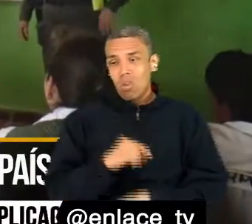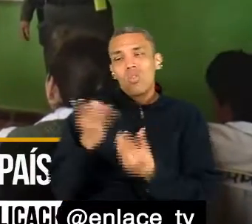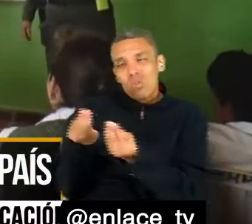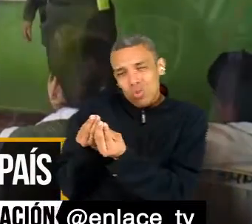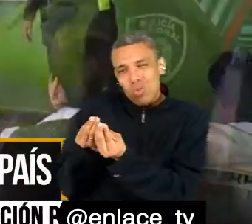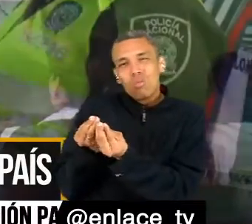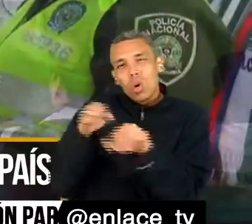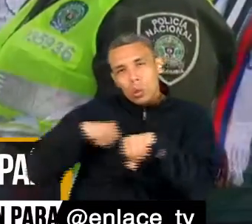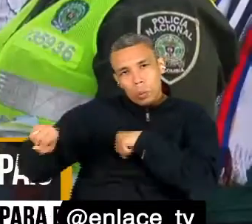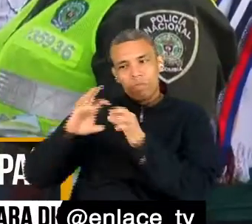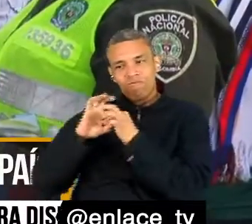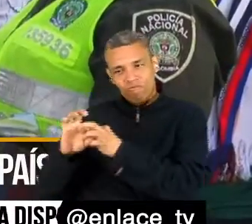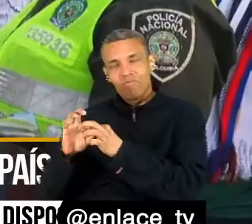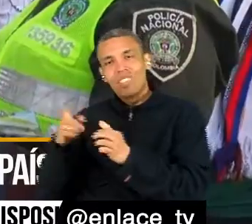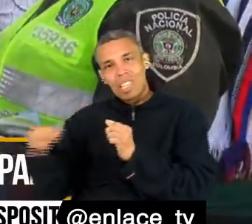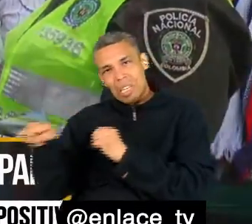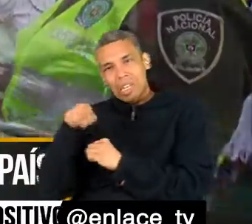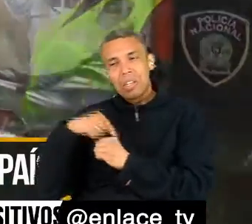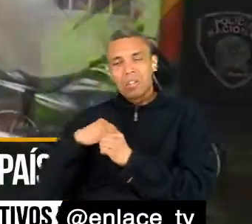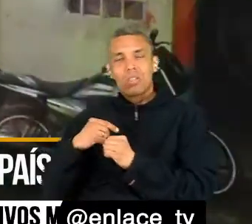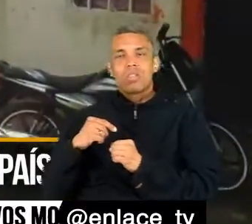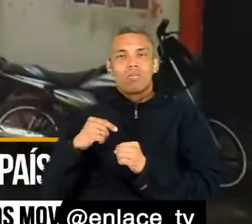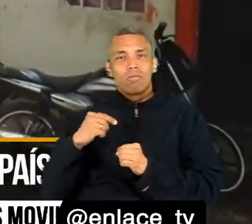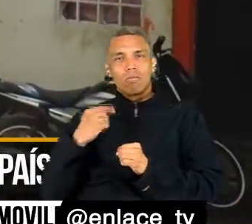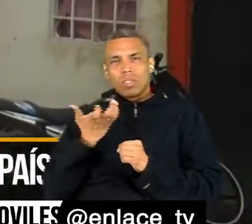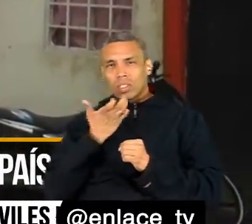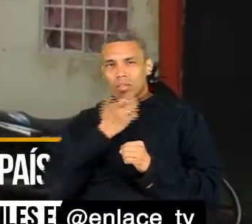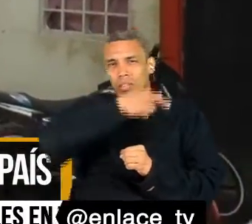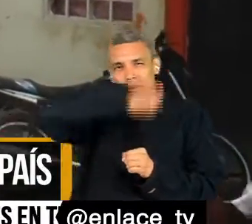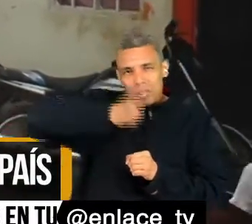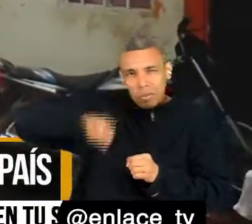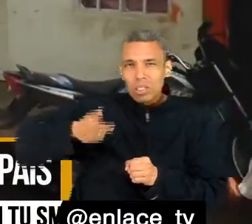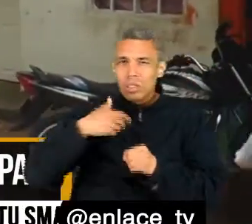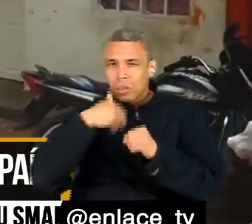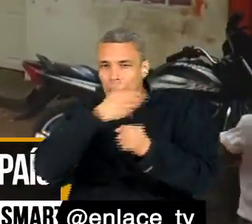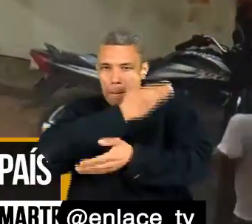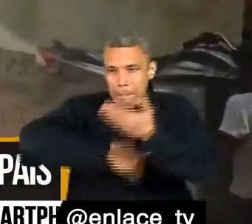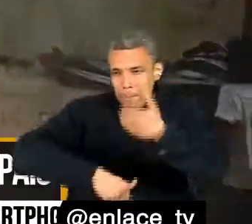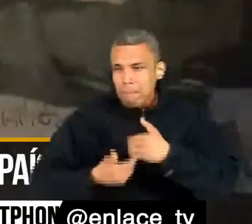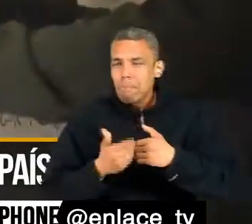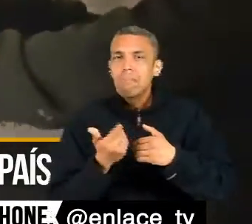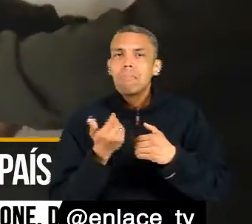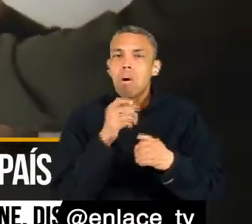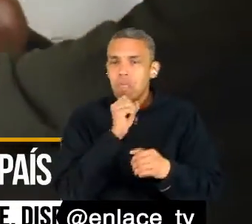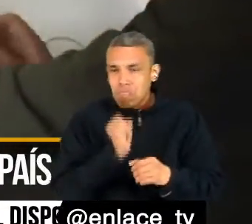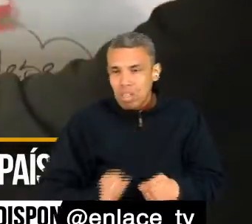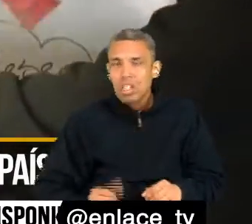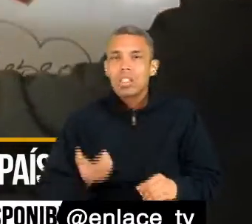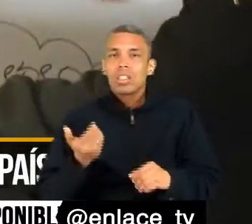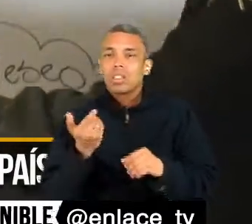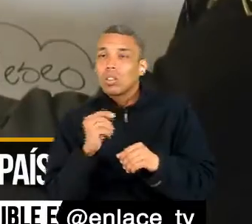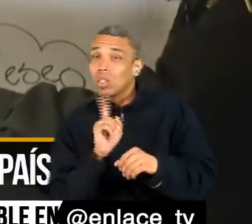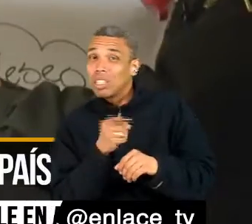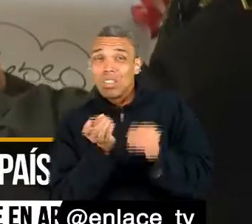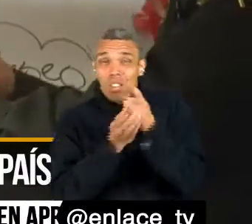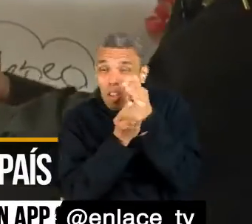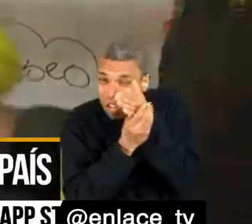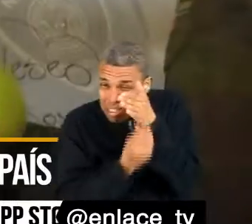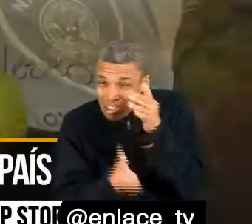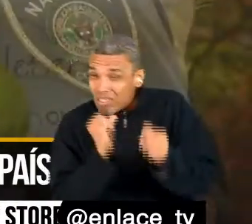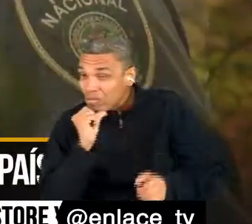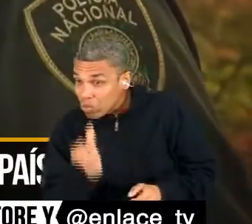labor con niños, adultos mayores, personas en condiciones especiales y habitantes de la calle, se ha caracterizado Velandia en lo que lleva en la policía